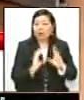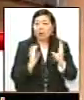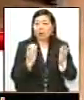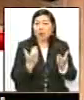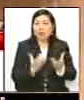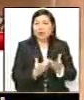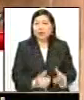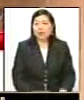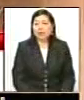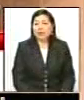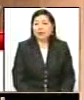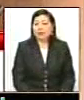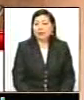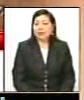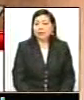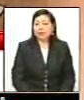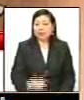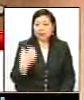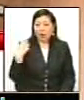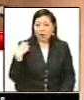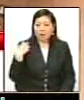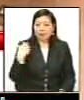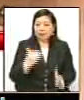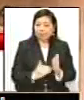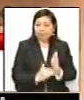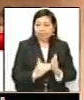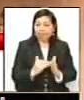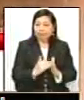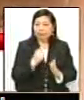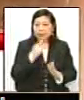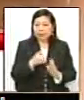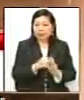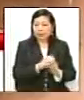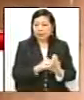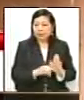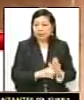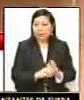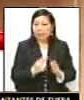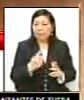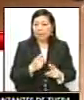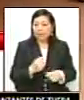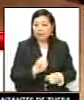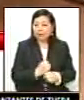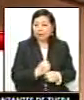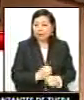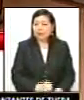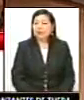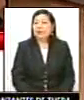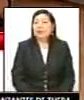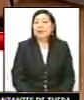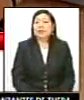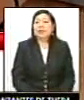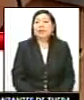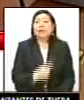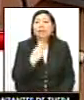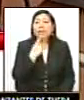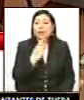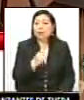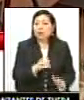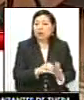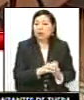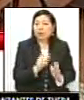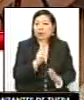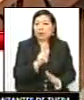de la República, Oficialía Mayor ha enviado a esta subcomisión de acusaciones constitucionales para la evaluación correspondiente la denuncia constitucional